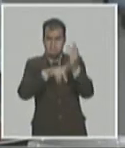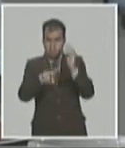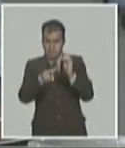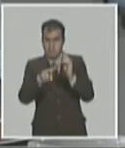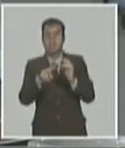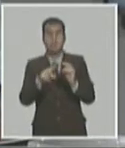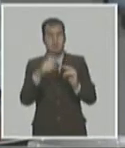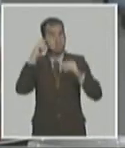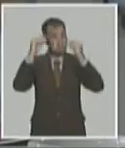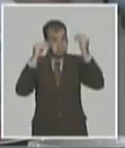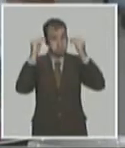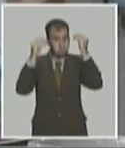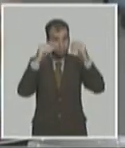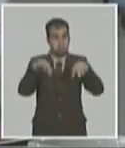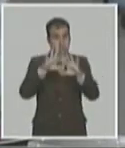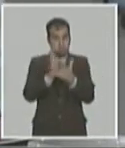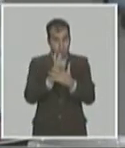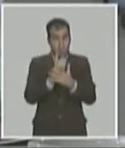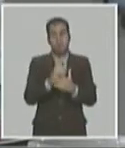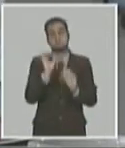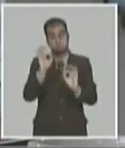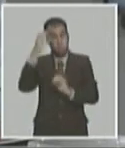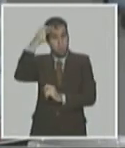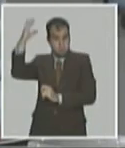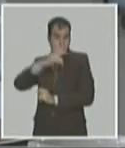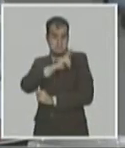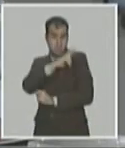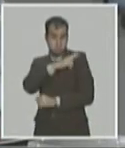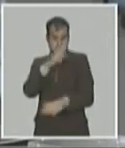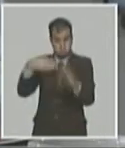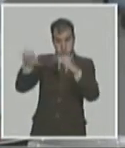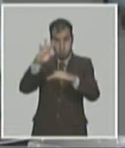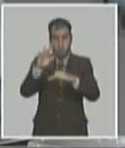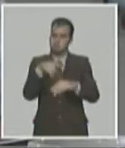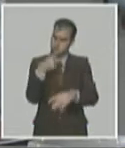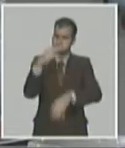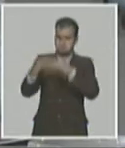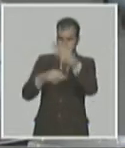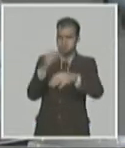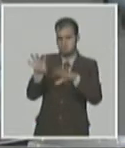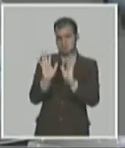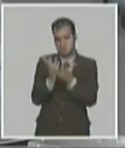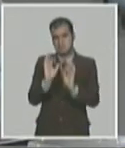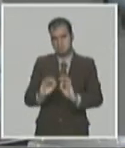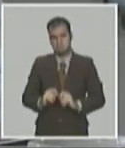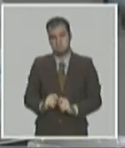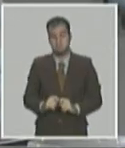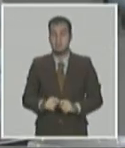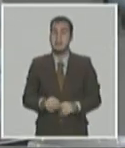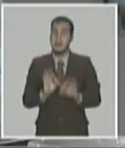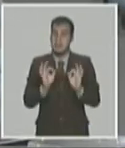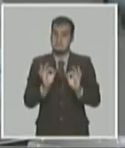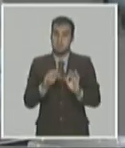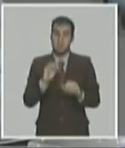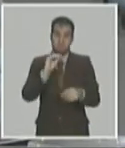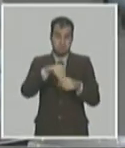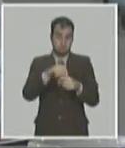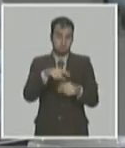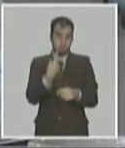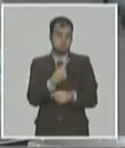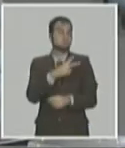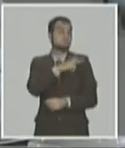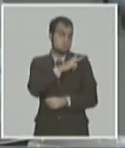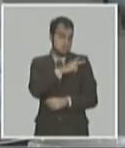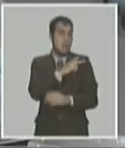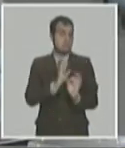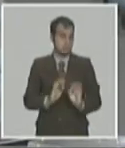que trasladaremos aquí a la dirección del gobierno, a la dirección de los ministerios, porque eso forma parte también de las funciones del propio secretariado.